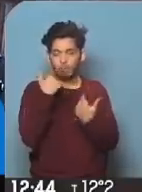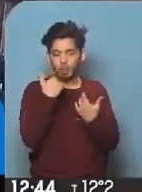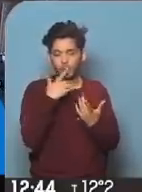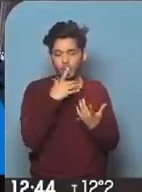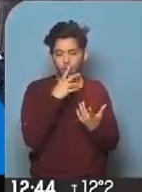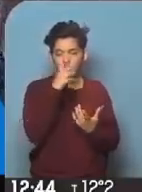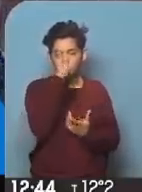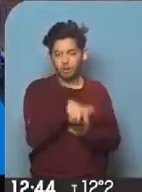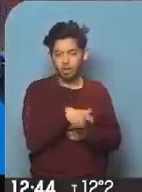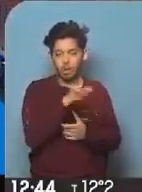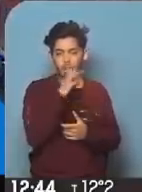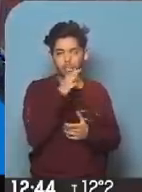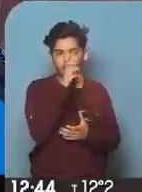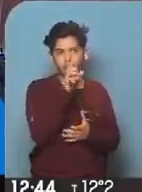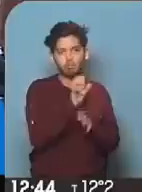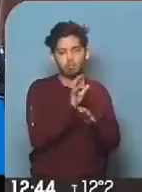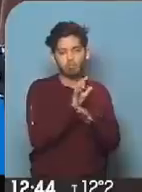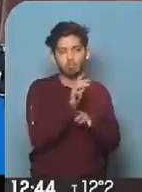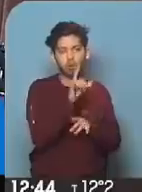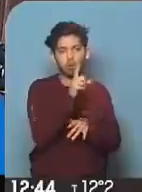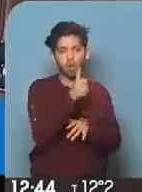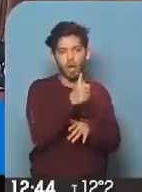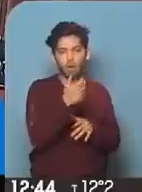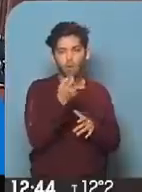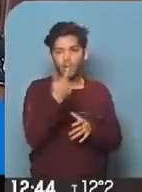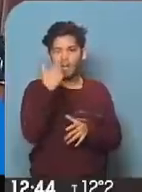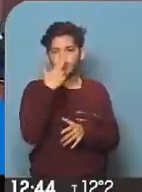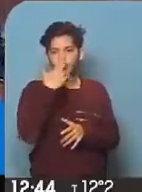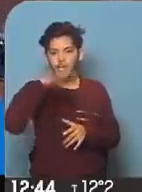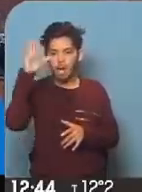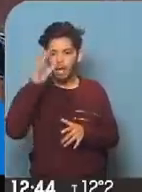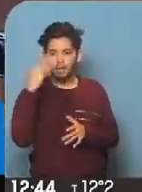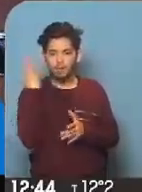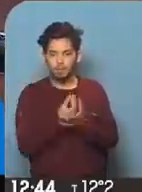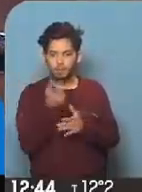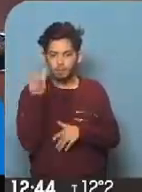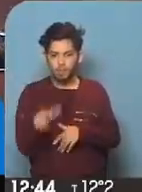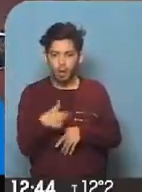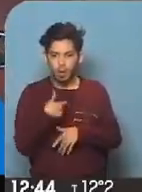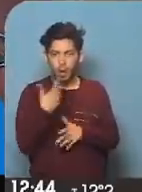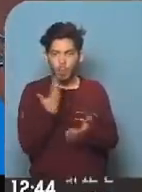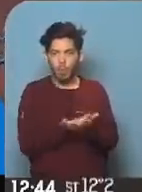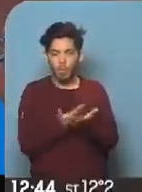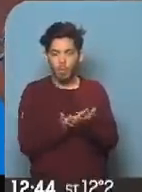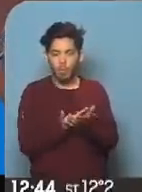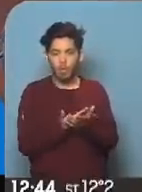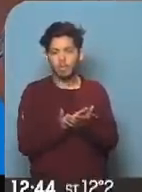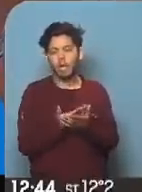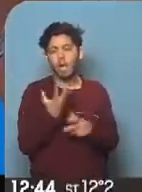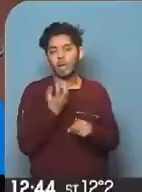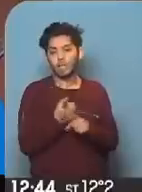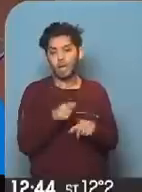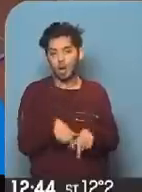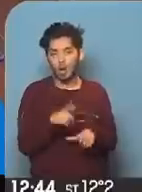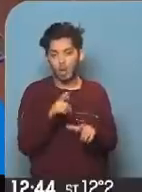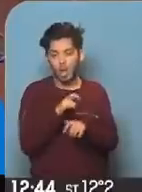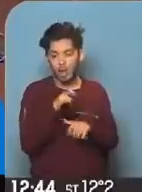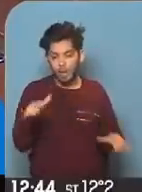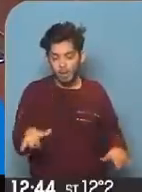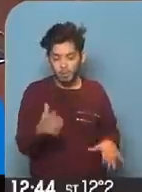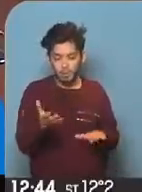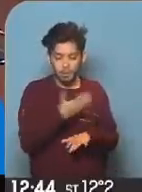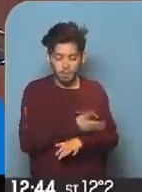fue Lula a un pseudo nazi como se presenta con sus propuestas, al menos las de campaña antes